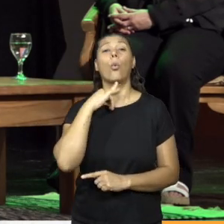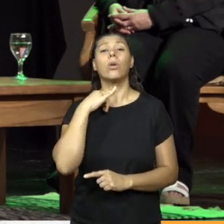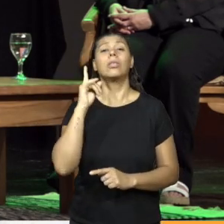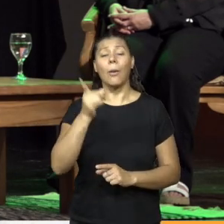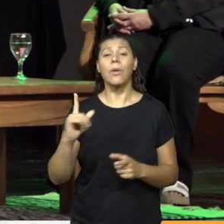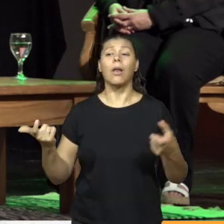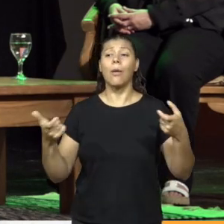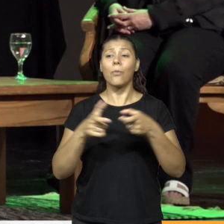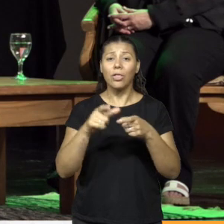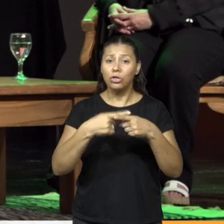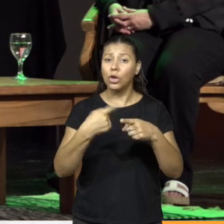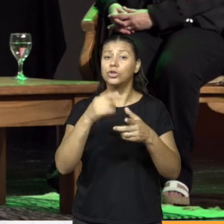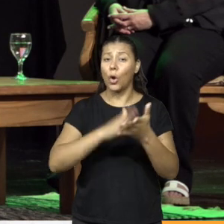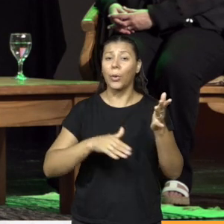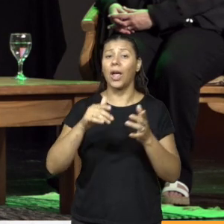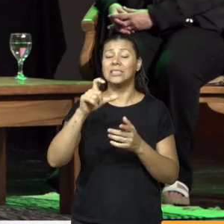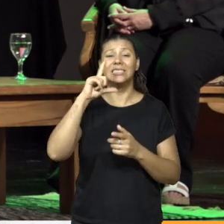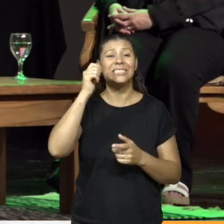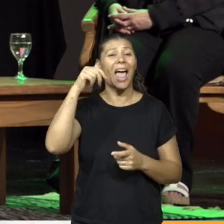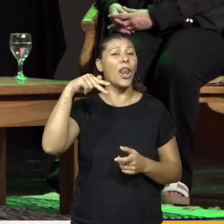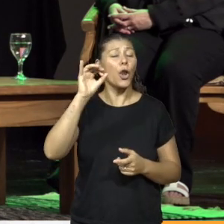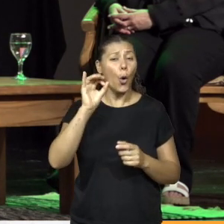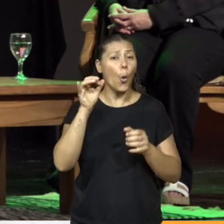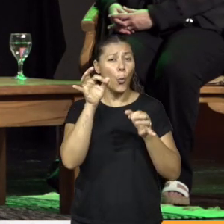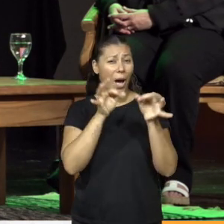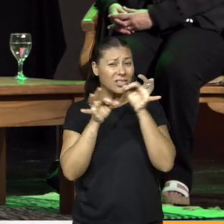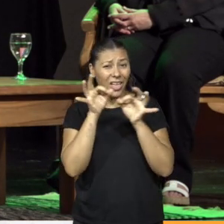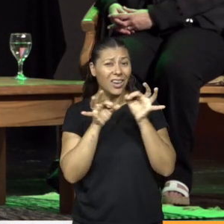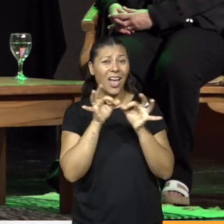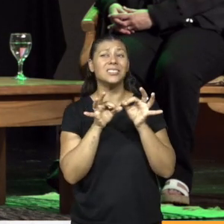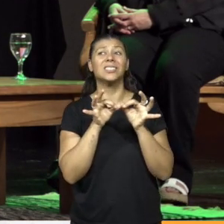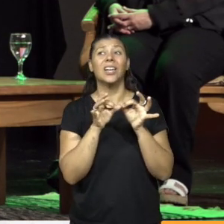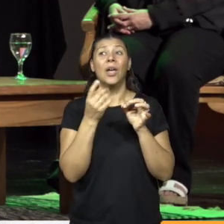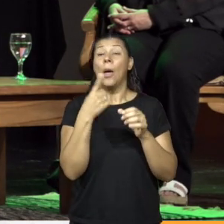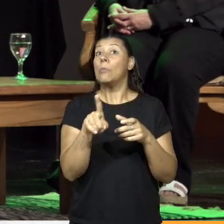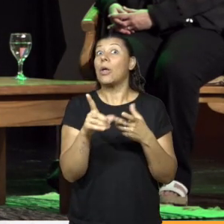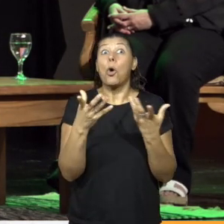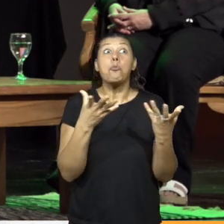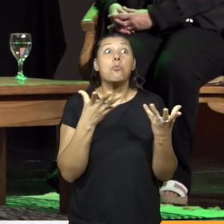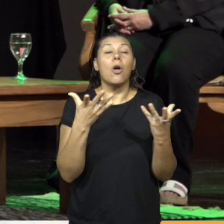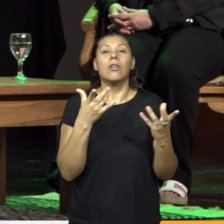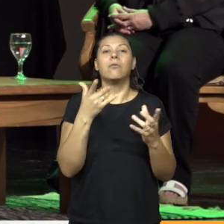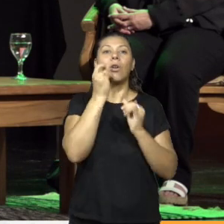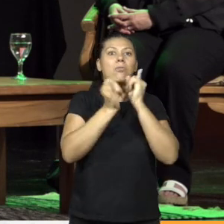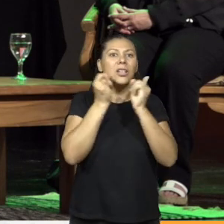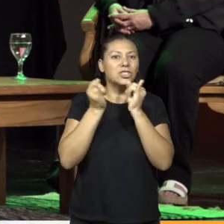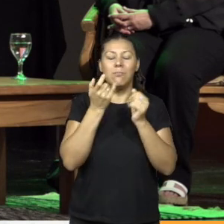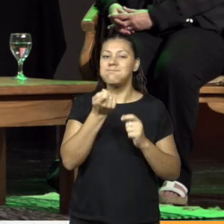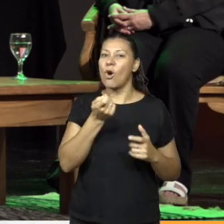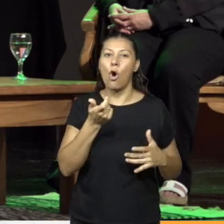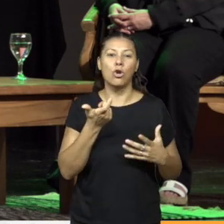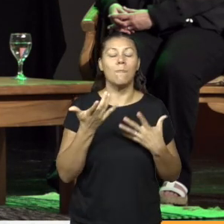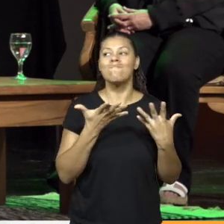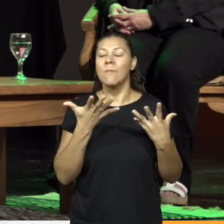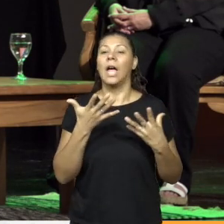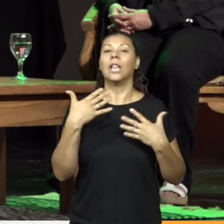los medios y como no nos pasa mucho en Jujuy estuvimos medio perdidos por un tiempo. Así que ahora ya anoté los contactos, creo que nos vamos a poner en contacto